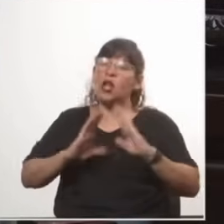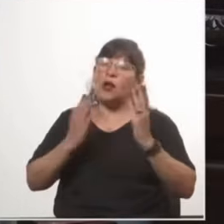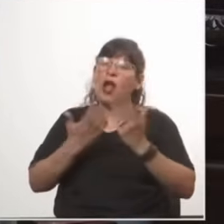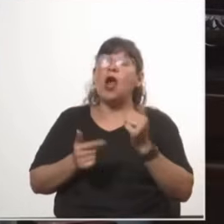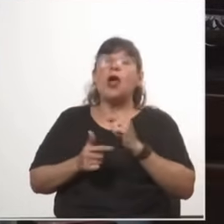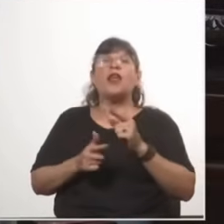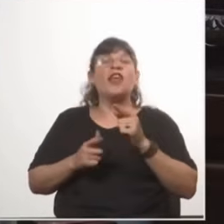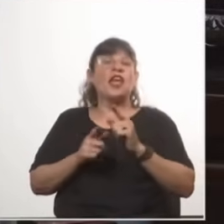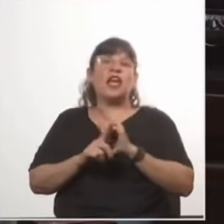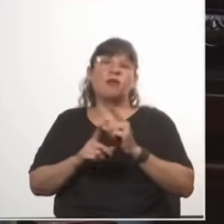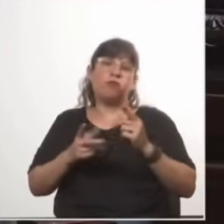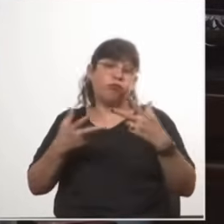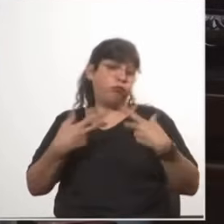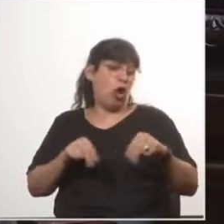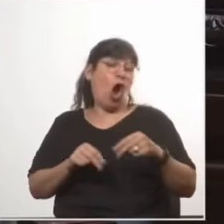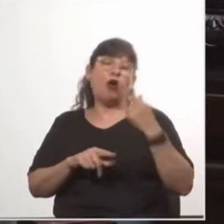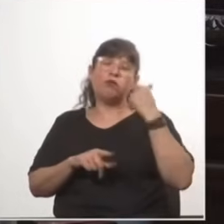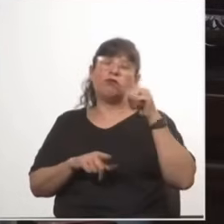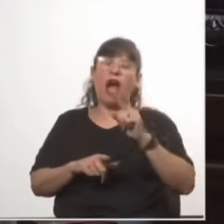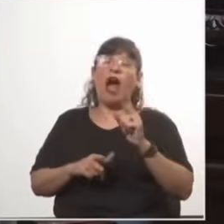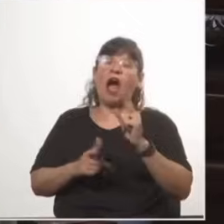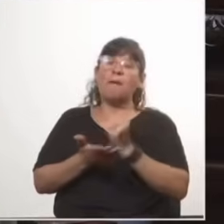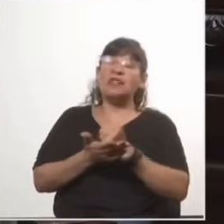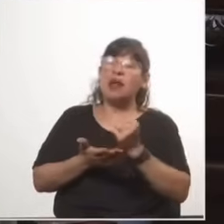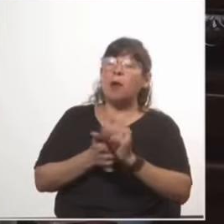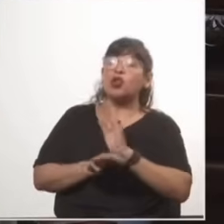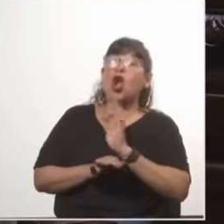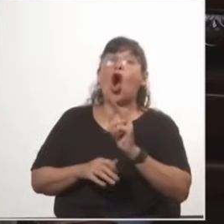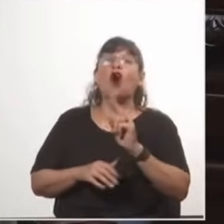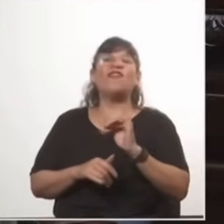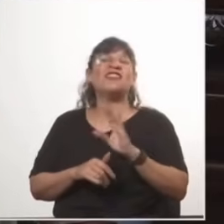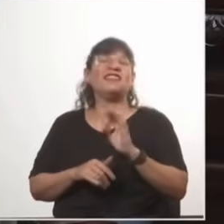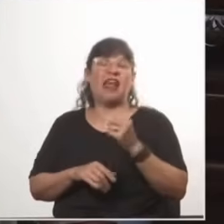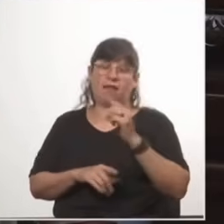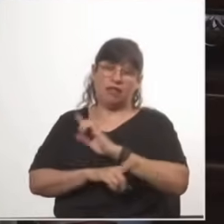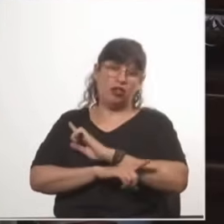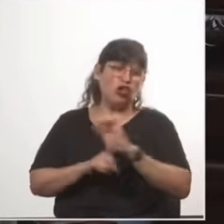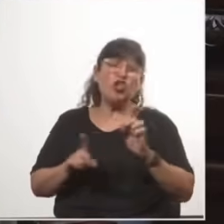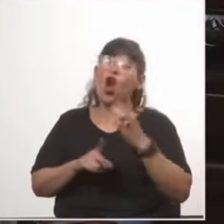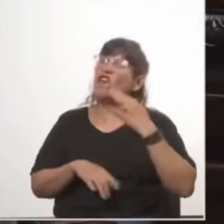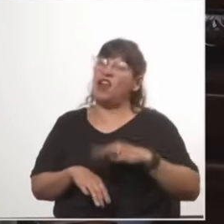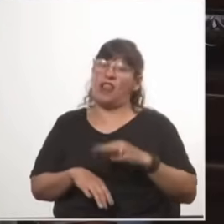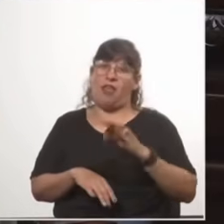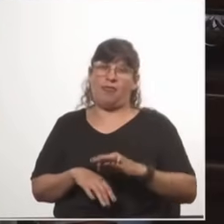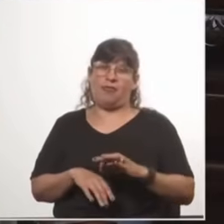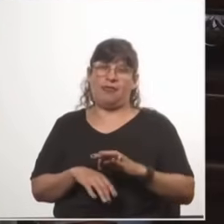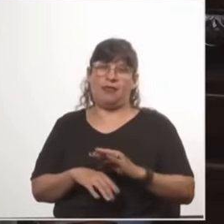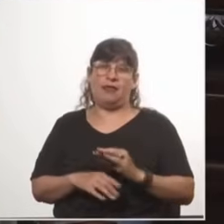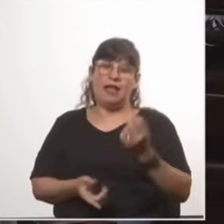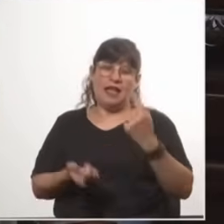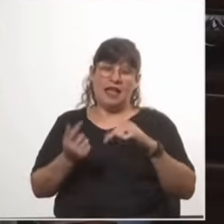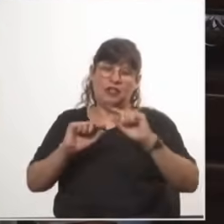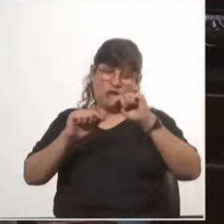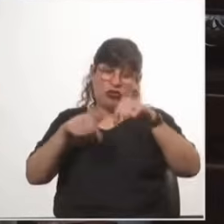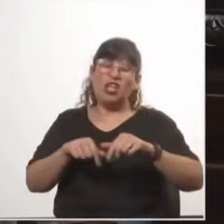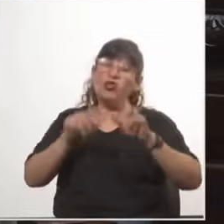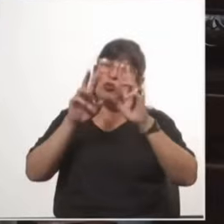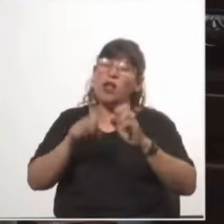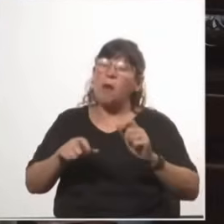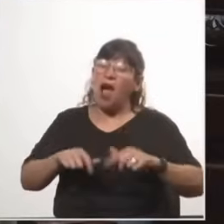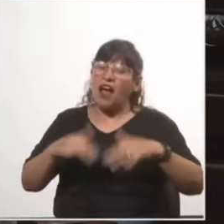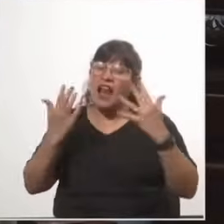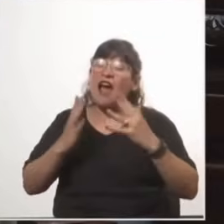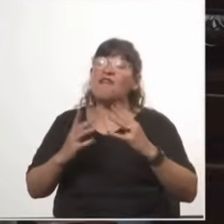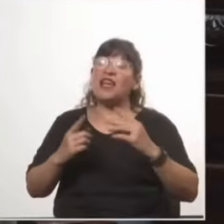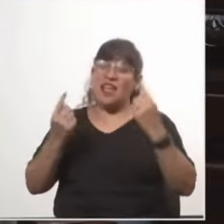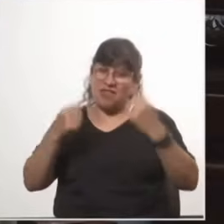o pasaportes. Son potestades de los países. Por lo tanto, no es cierto. Por lo tanto, hoy es una cuestión grave que tenemos que